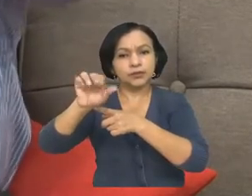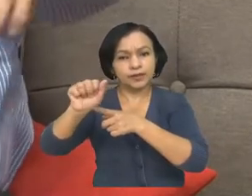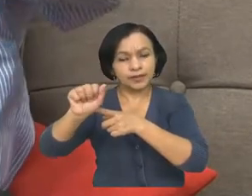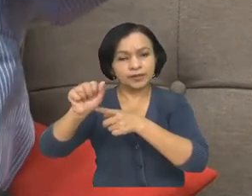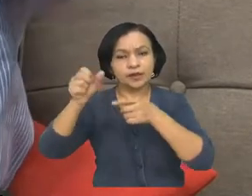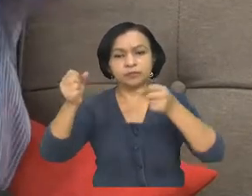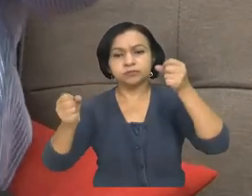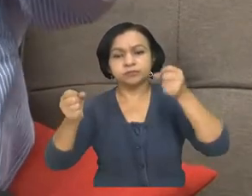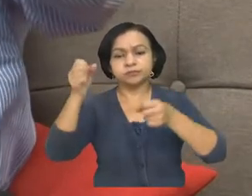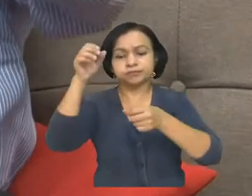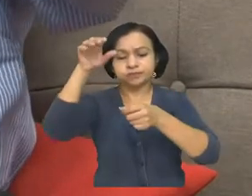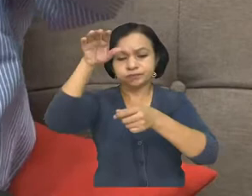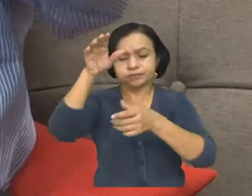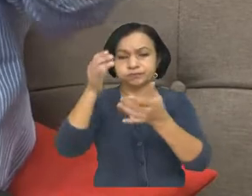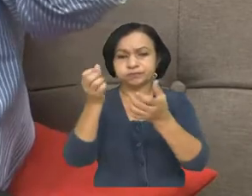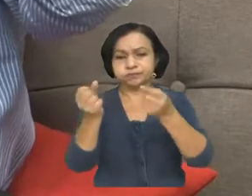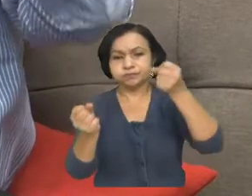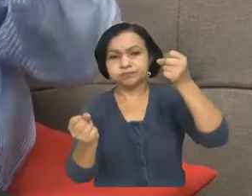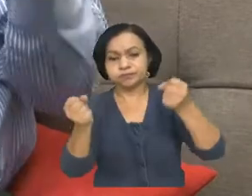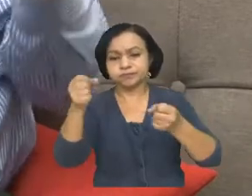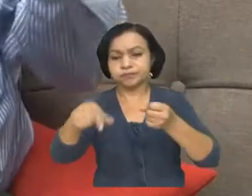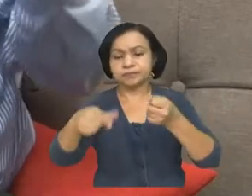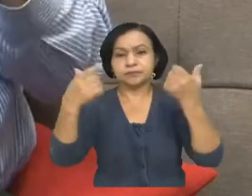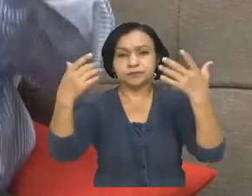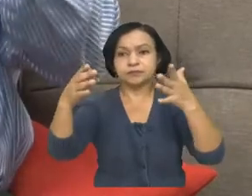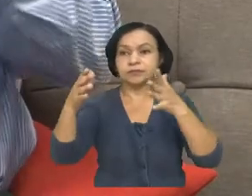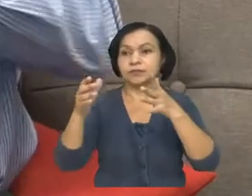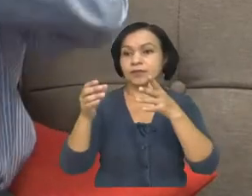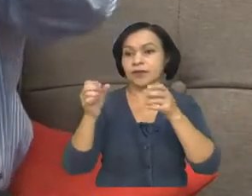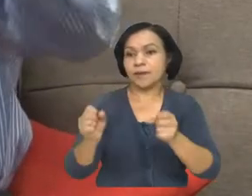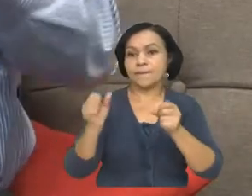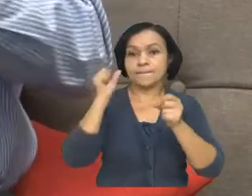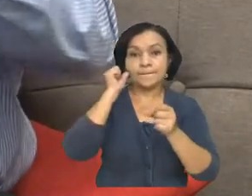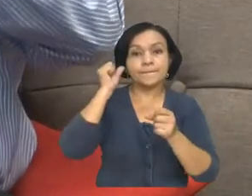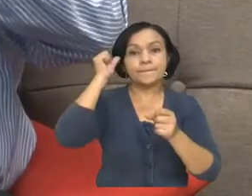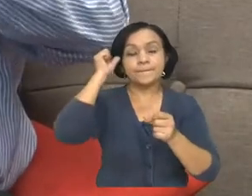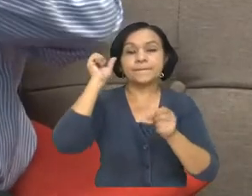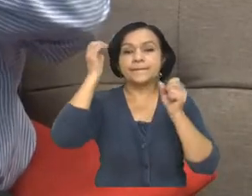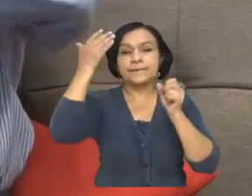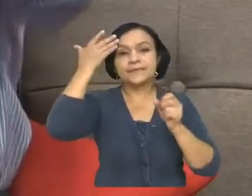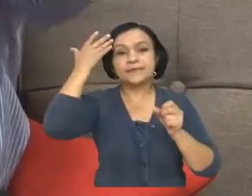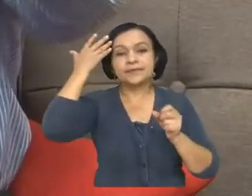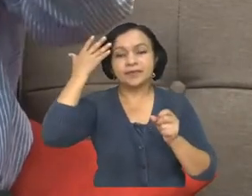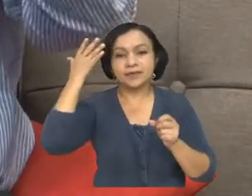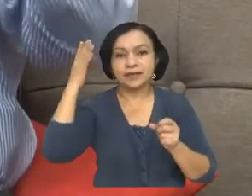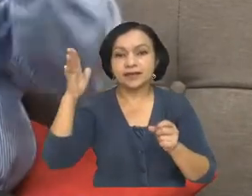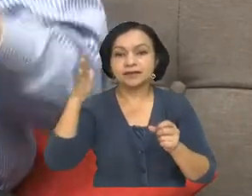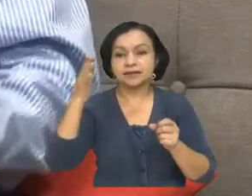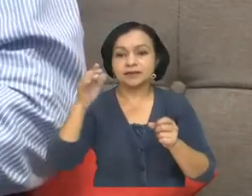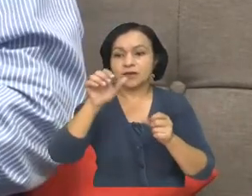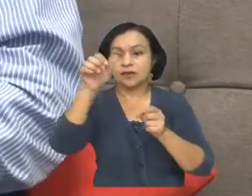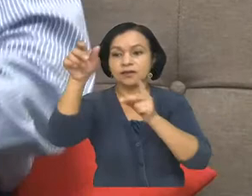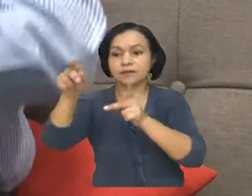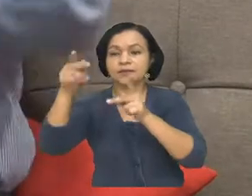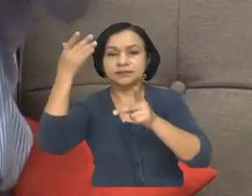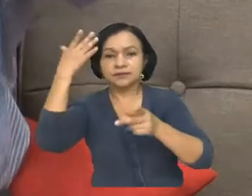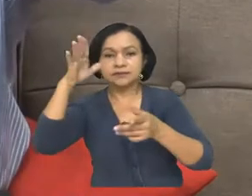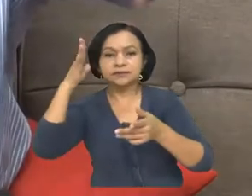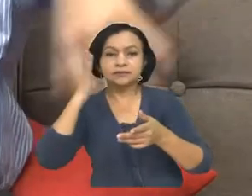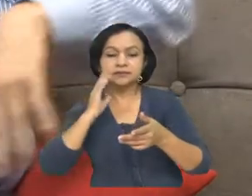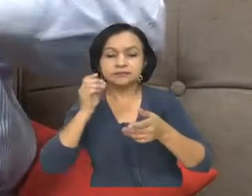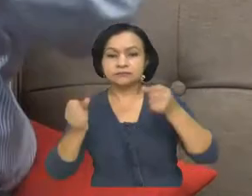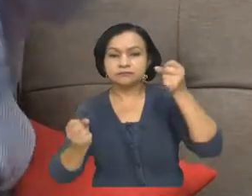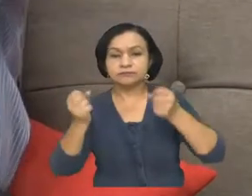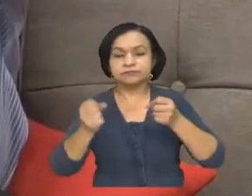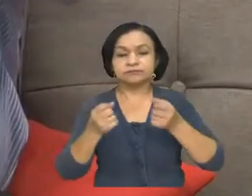habían palas mecánicas. Entonces, bueno, los muchachos mayores que podían manejar con otros compañeros que habían llegado a reforzar todo